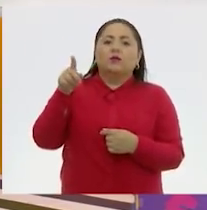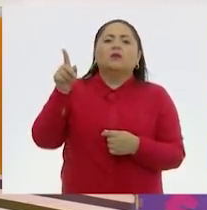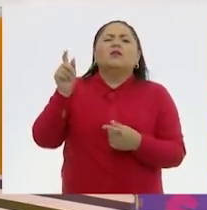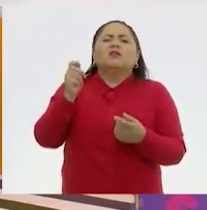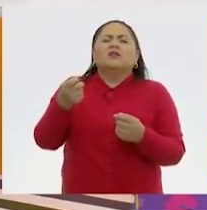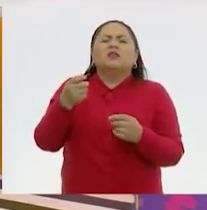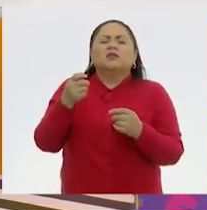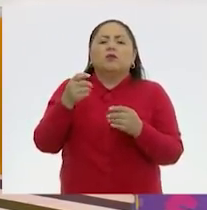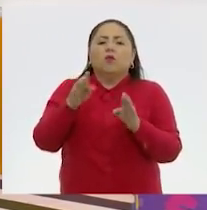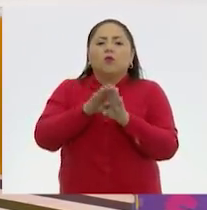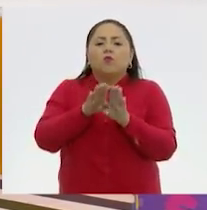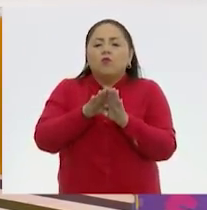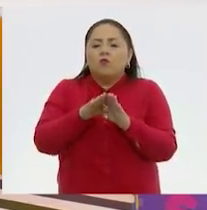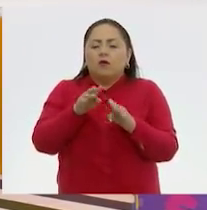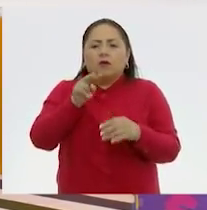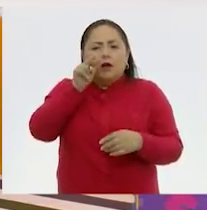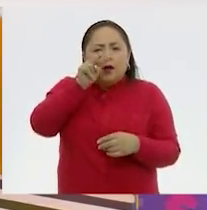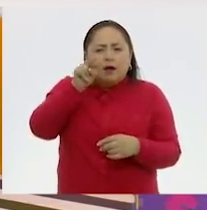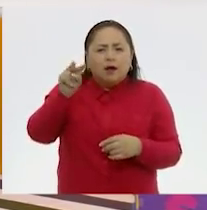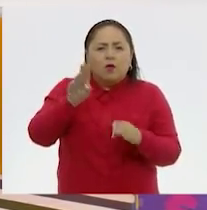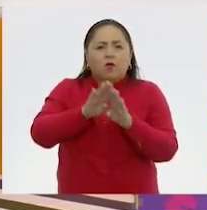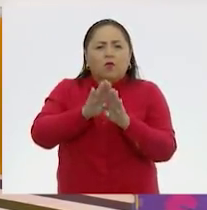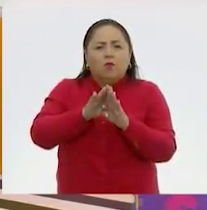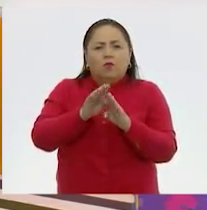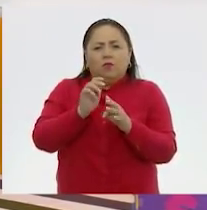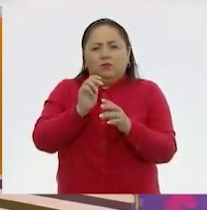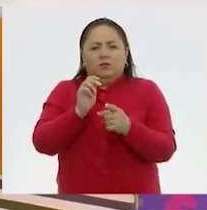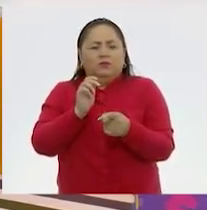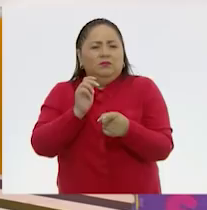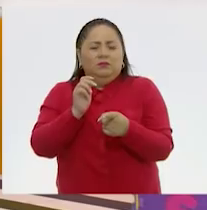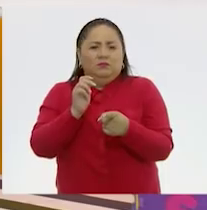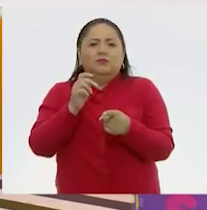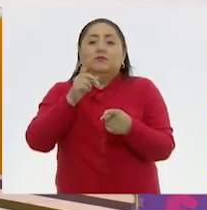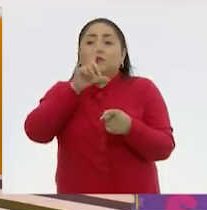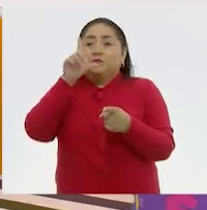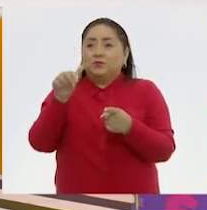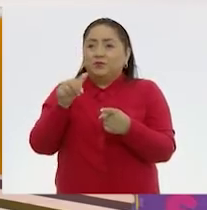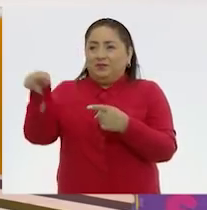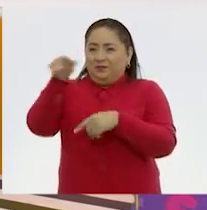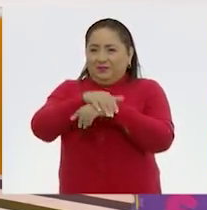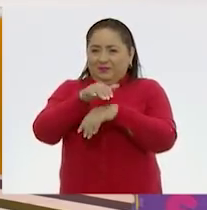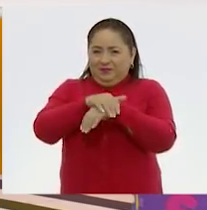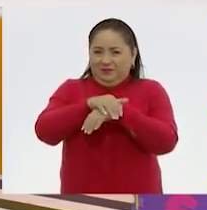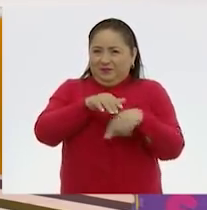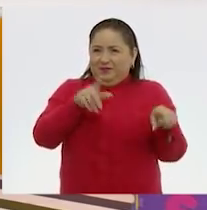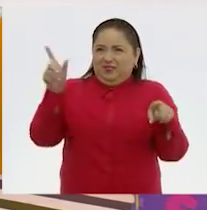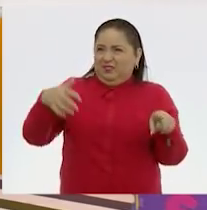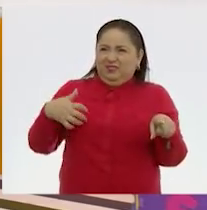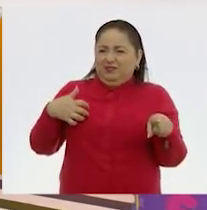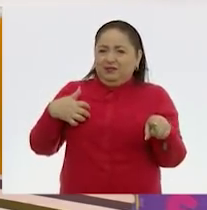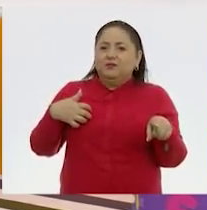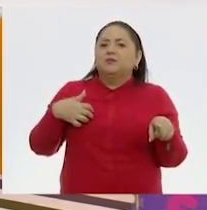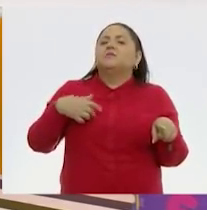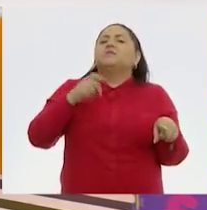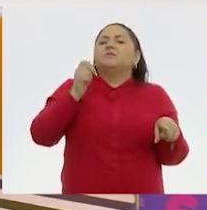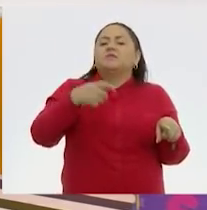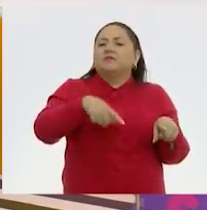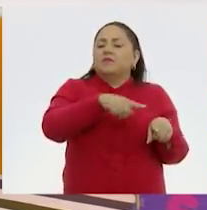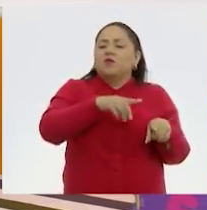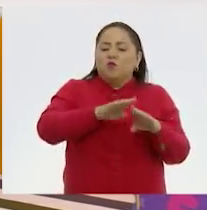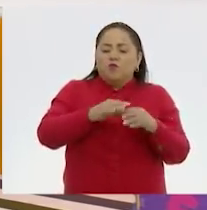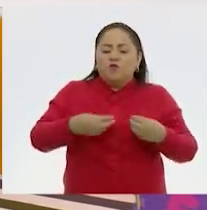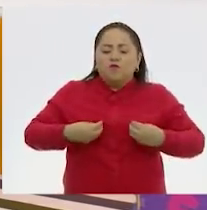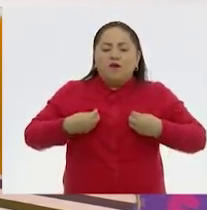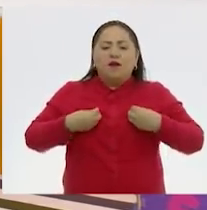que tomar en cuenta el punto de vista de Olimberto Lemur y después de sus amigos para poder hacer que su